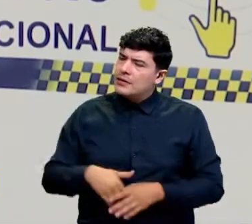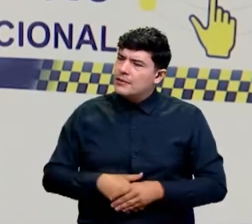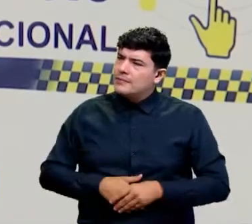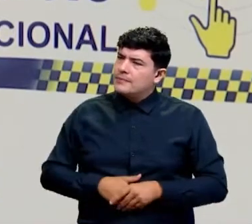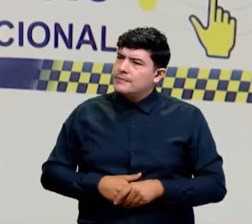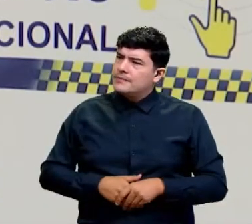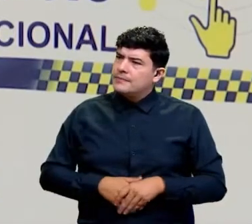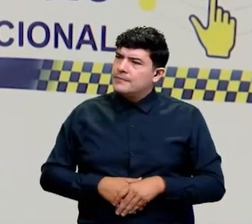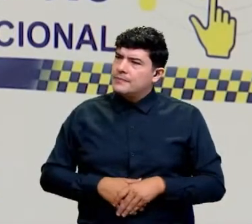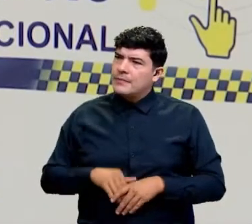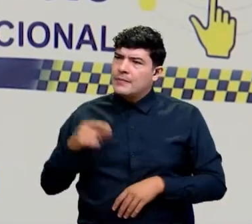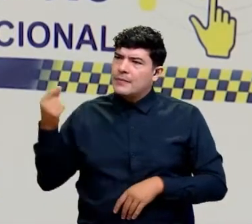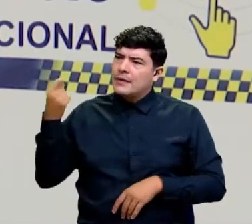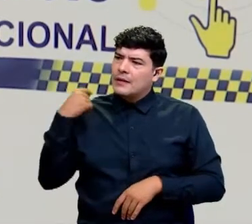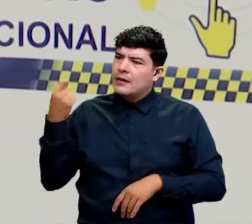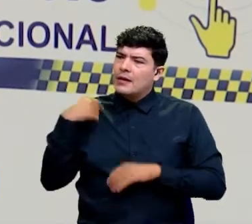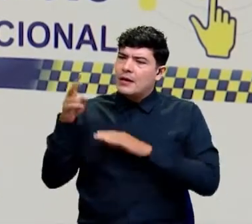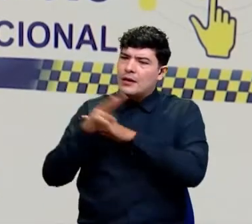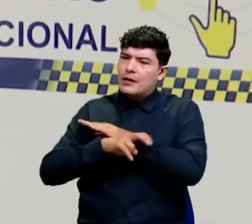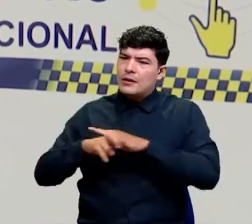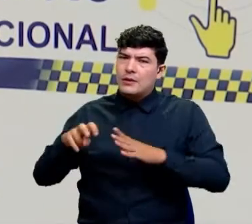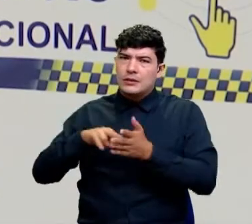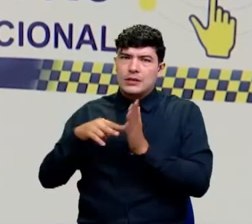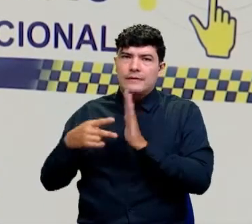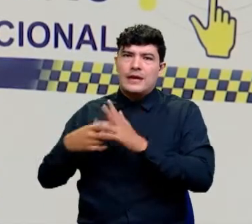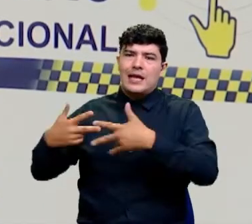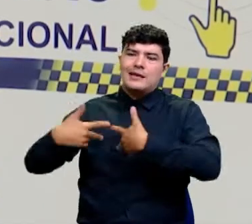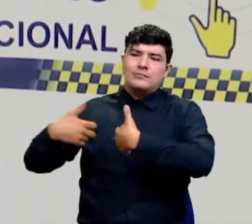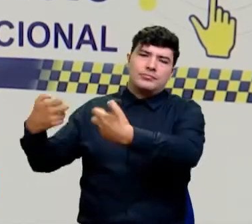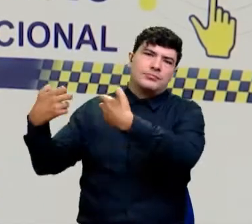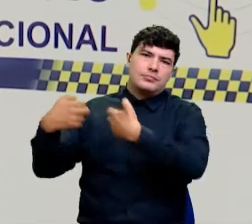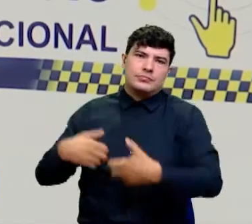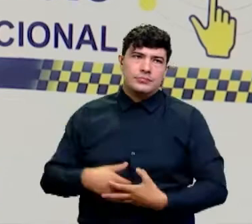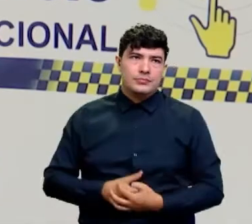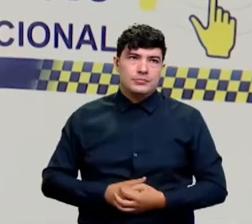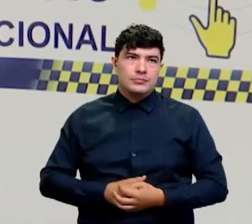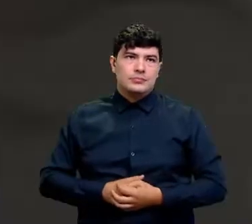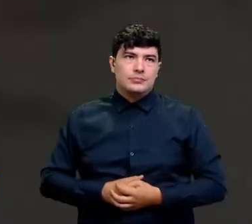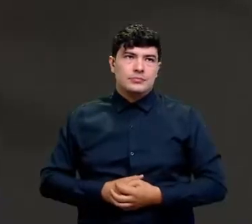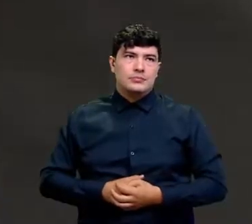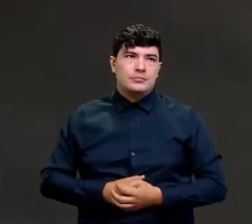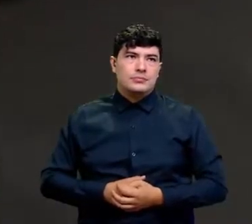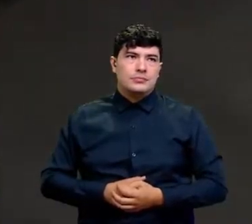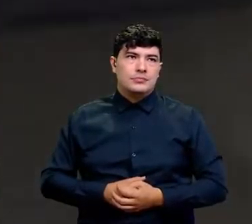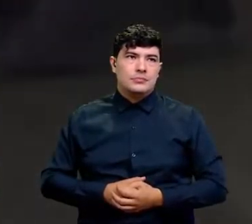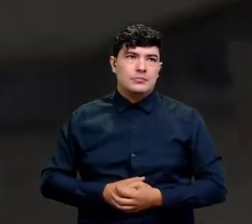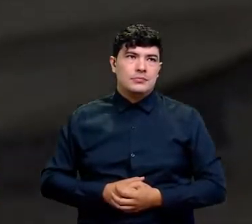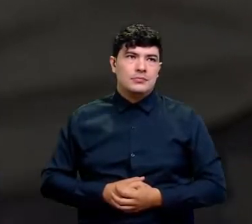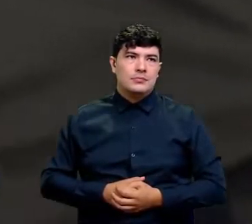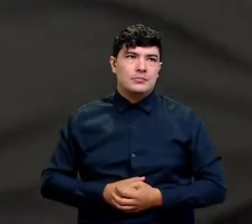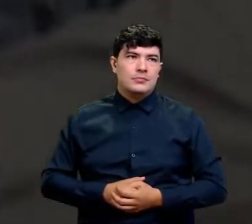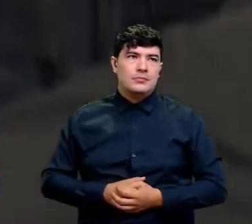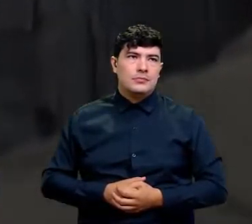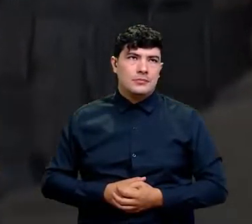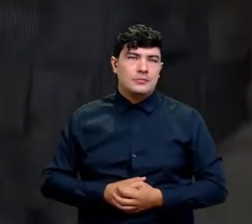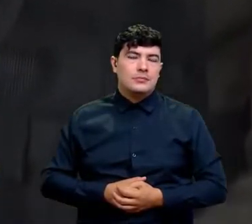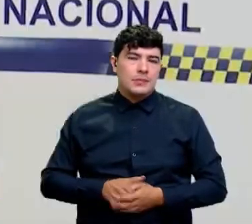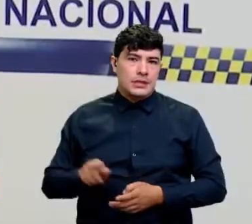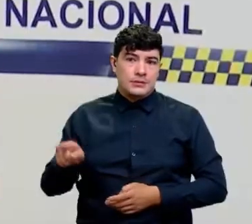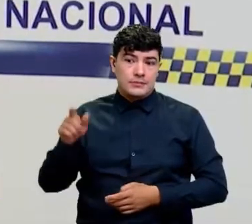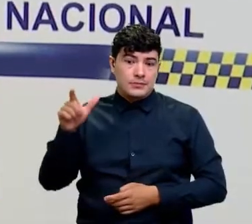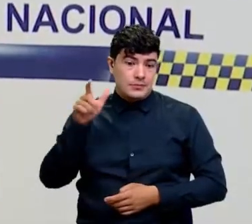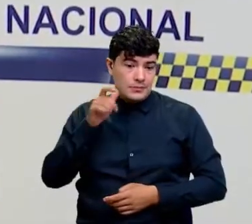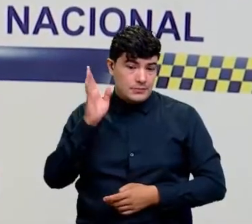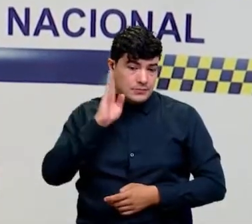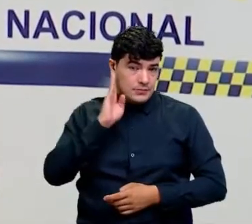me acabaron de robar, es una extorsión, y enseguida cortó la llamada. Según Néstor Rodríguez Santoyo, comandante del